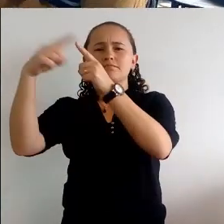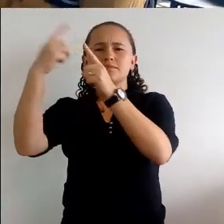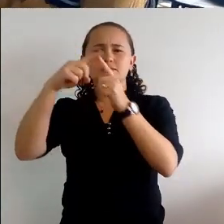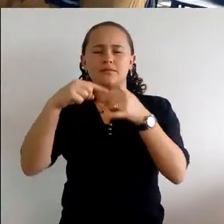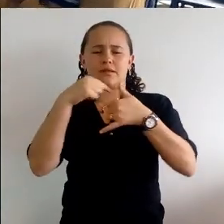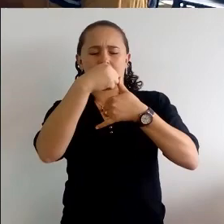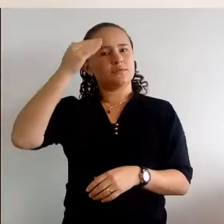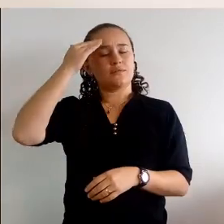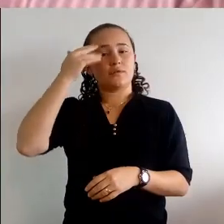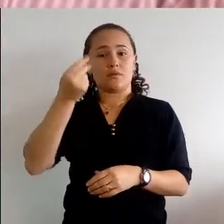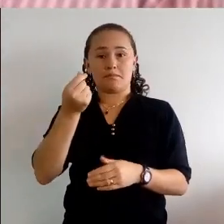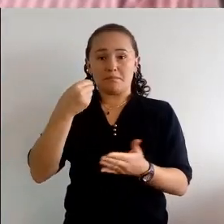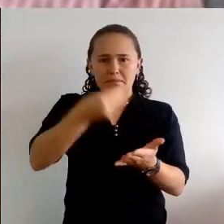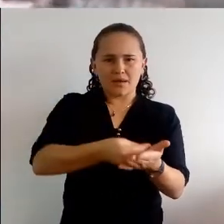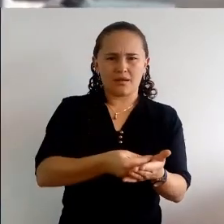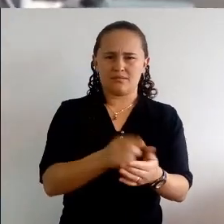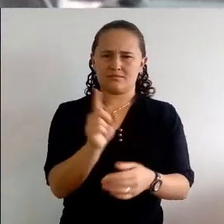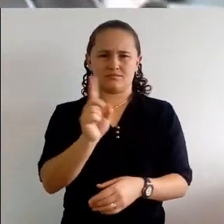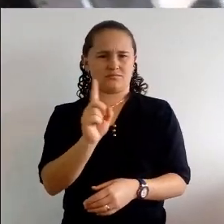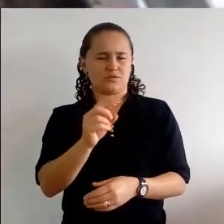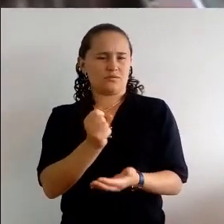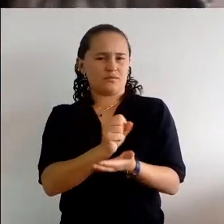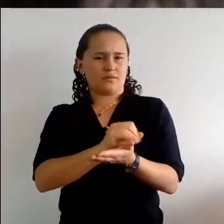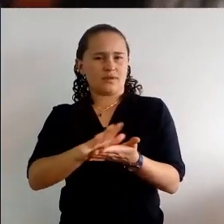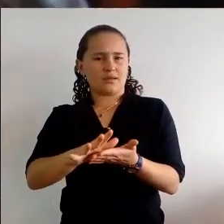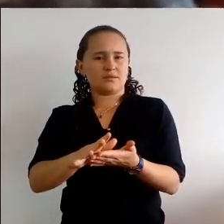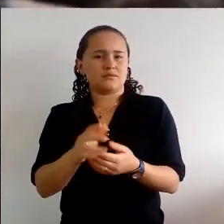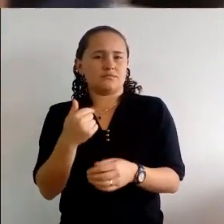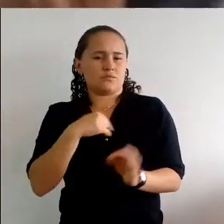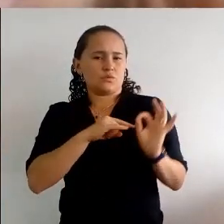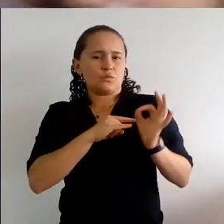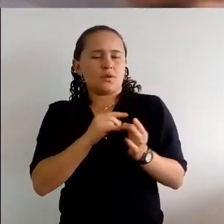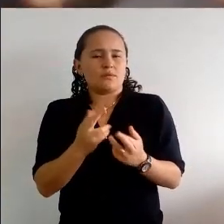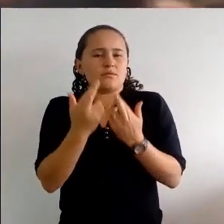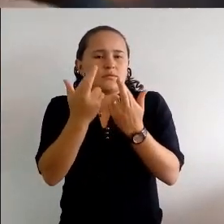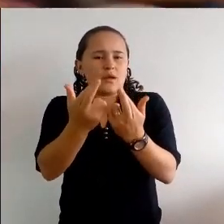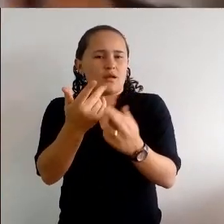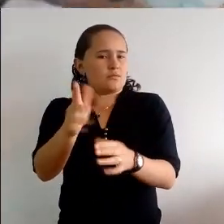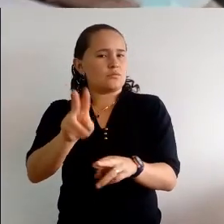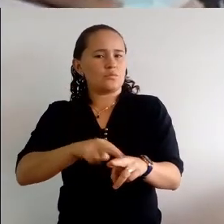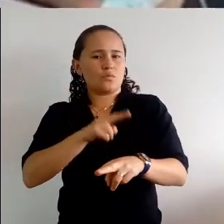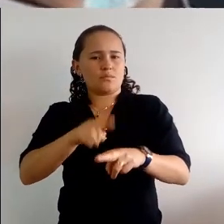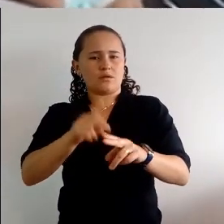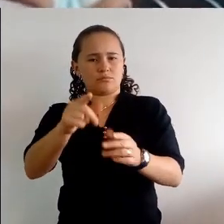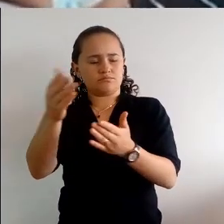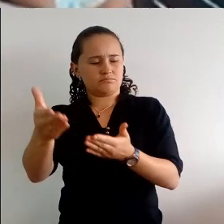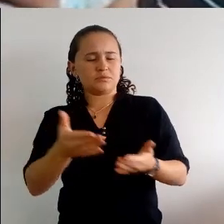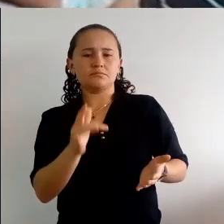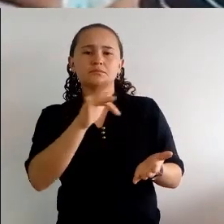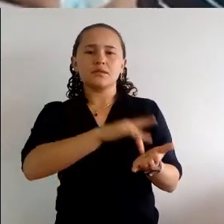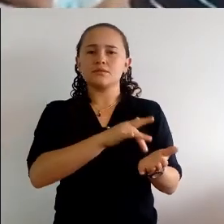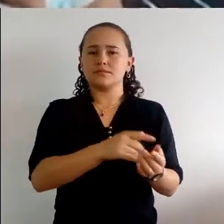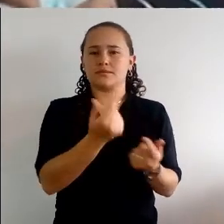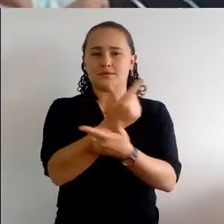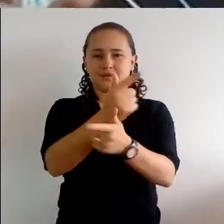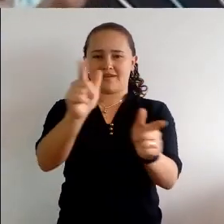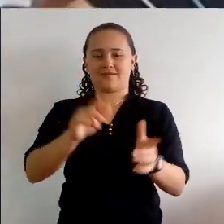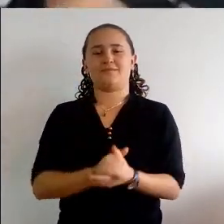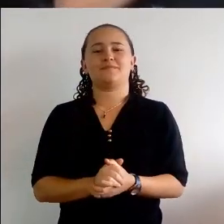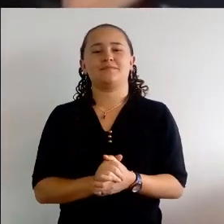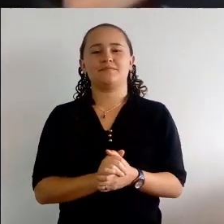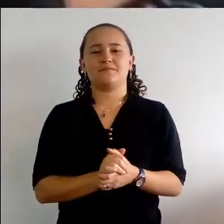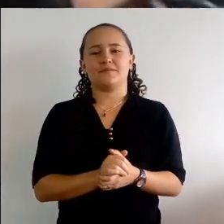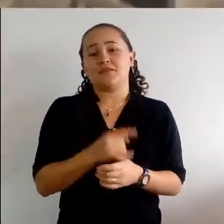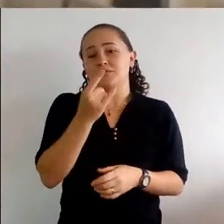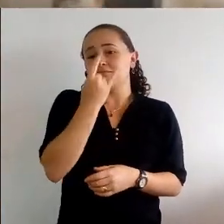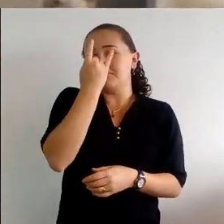los horarios y jornadas de cada encuentro para que participe. Recuerde que estos no tienen costo, son un beneficio